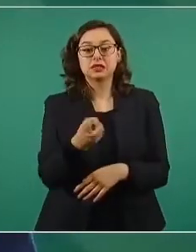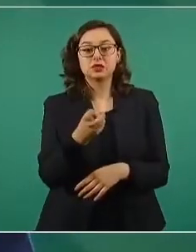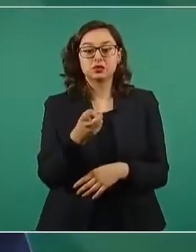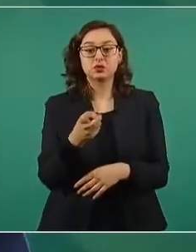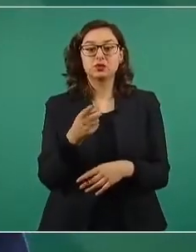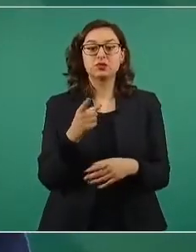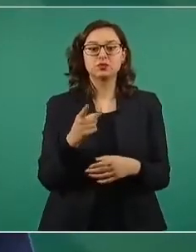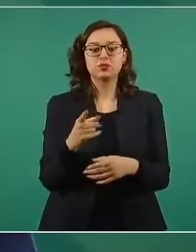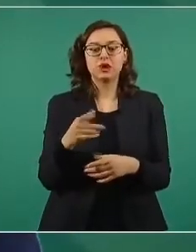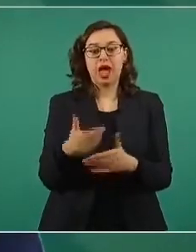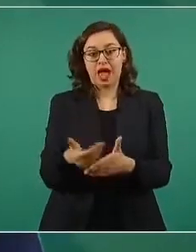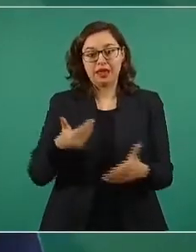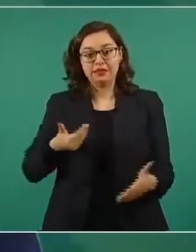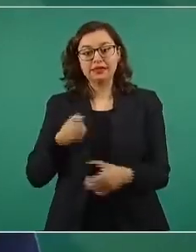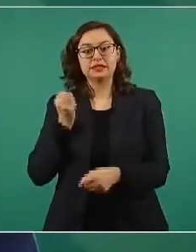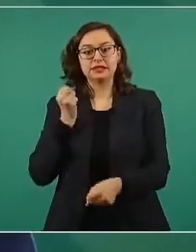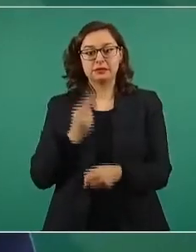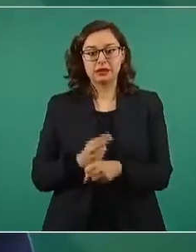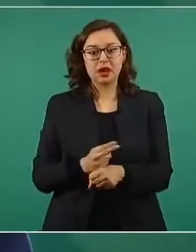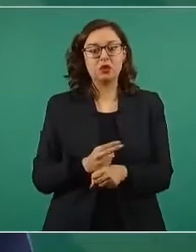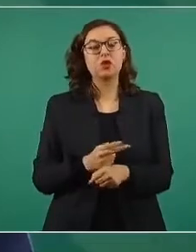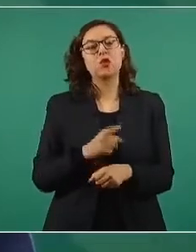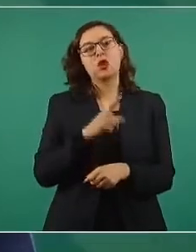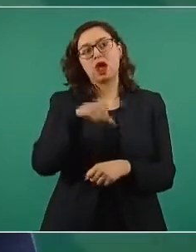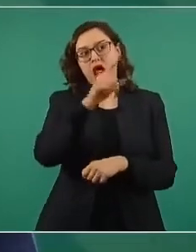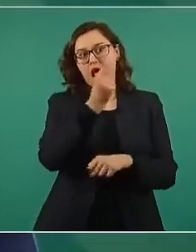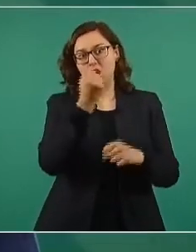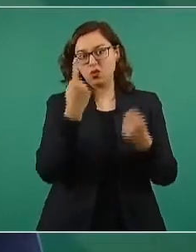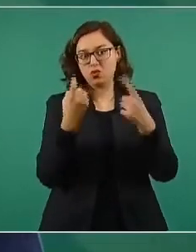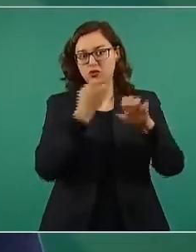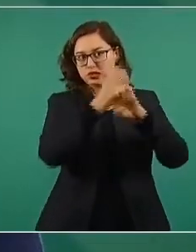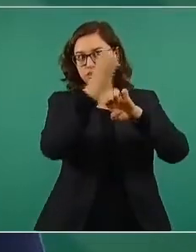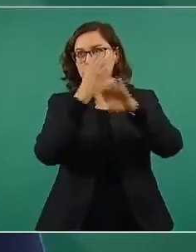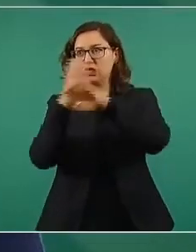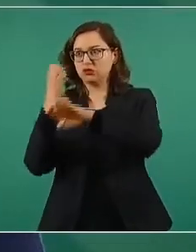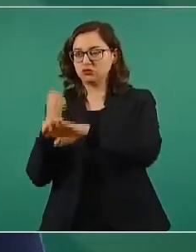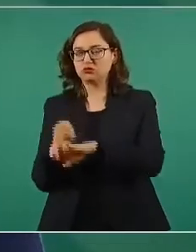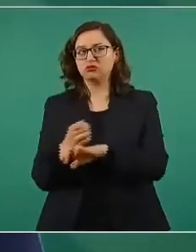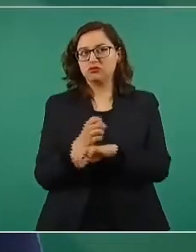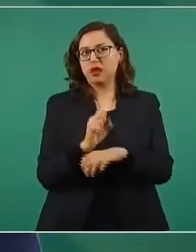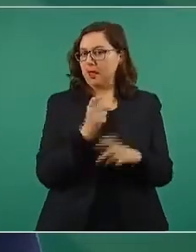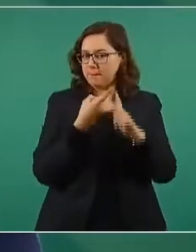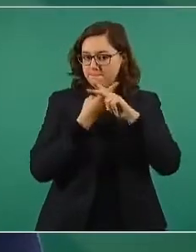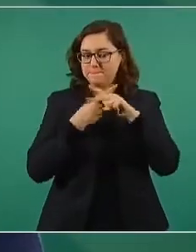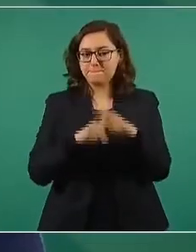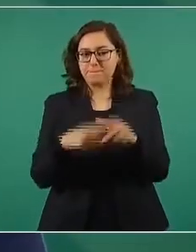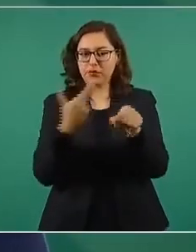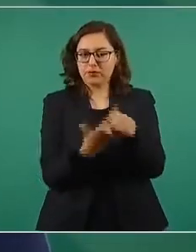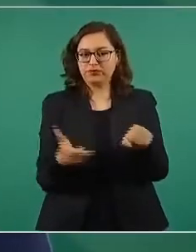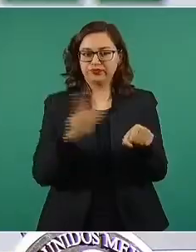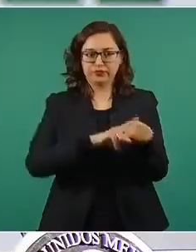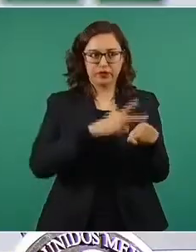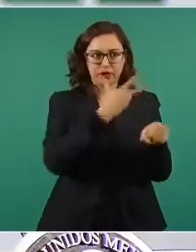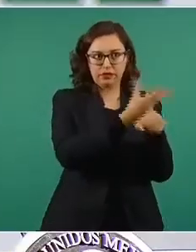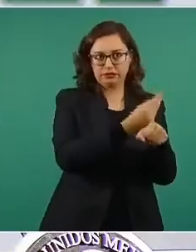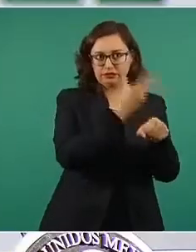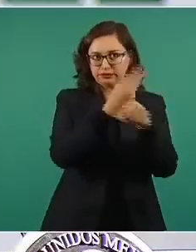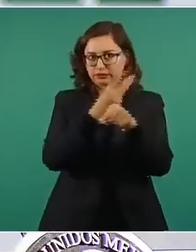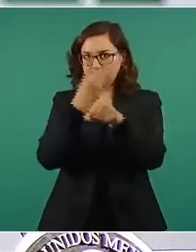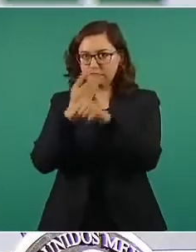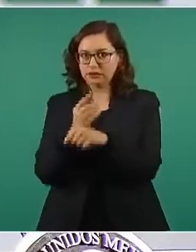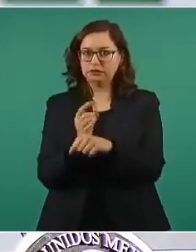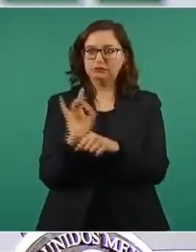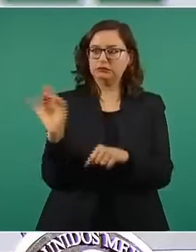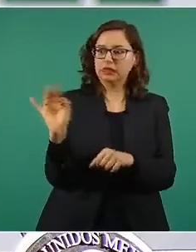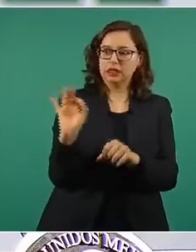capacidad hospitalaria. Es el caso de Baja California Sur, donde la semana pasada estuvieron grupos de trabajo directivos tanto de